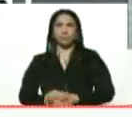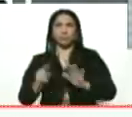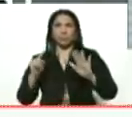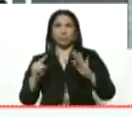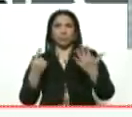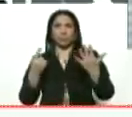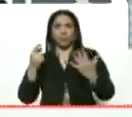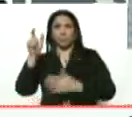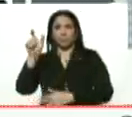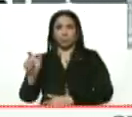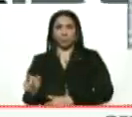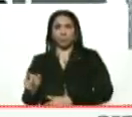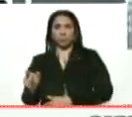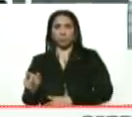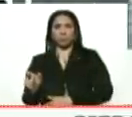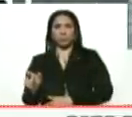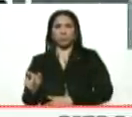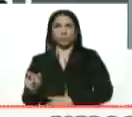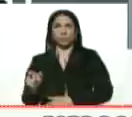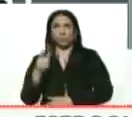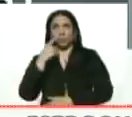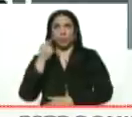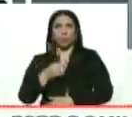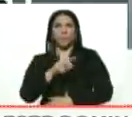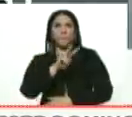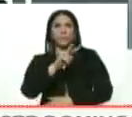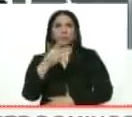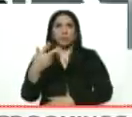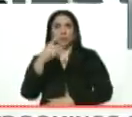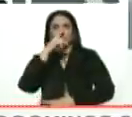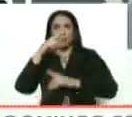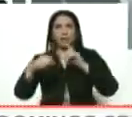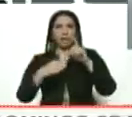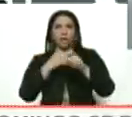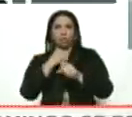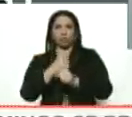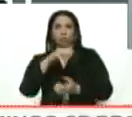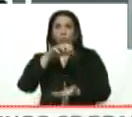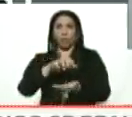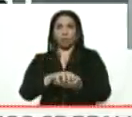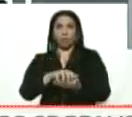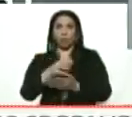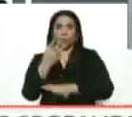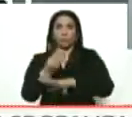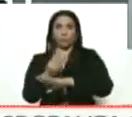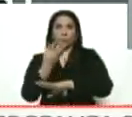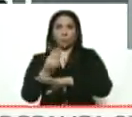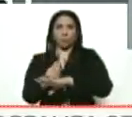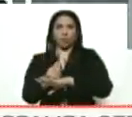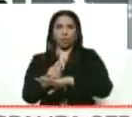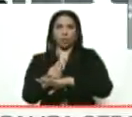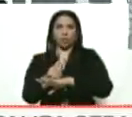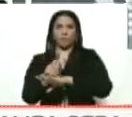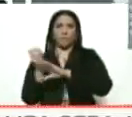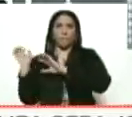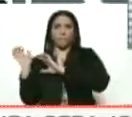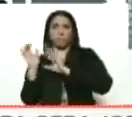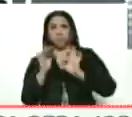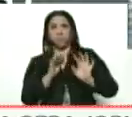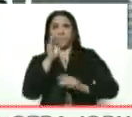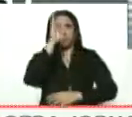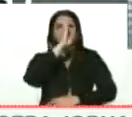caso es un hombre de 23 años de edad, del estado Monagas, procedente de